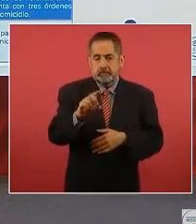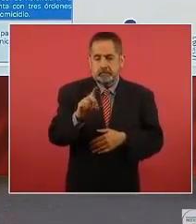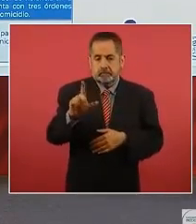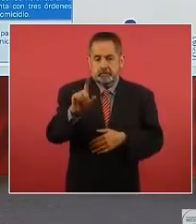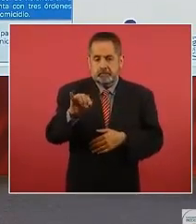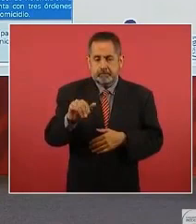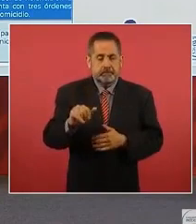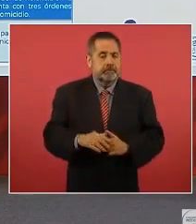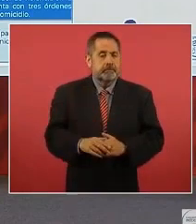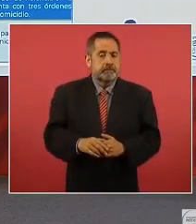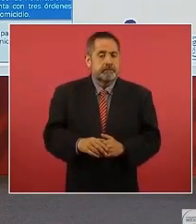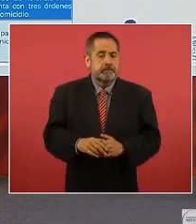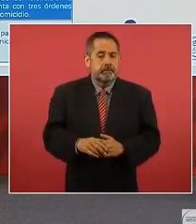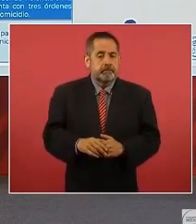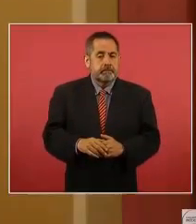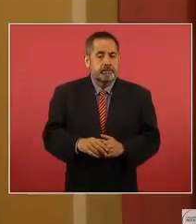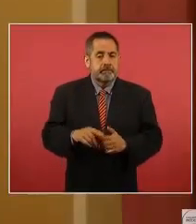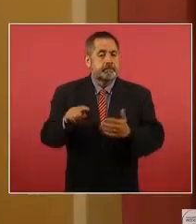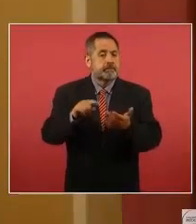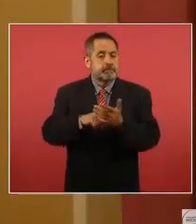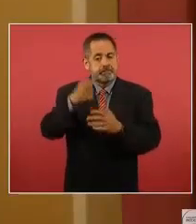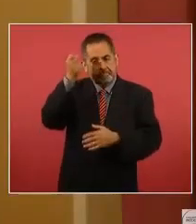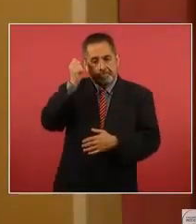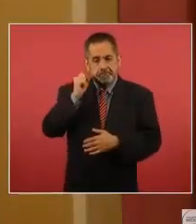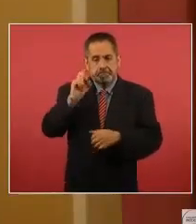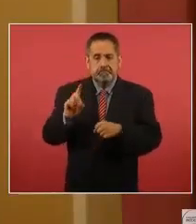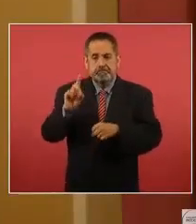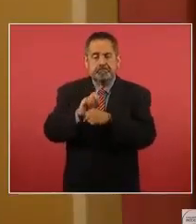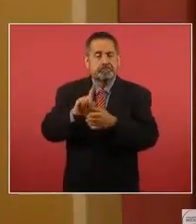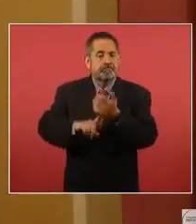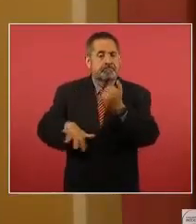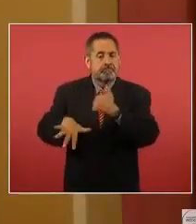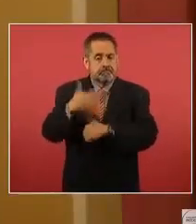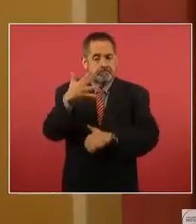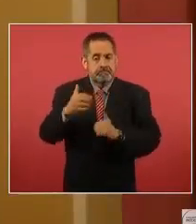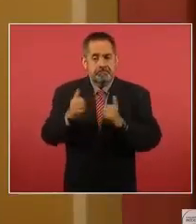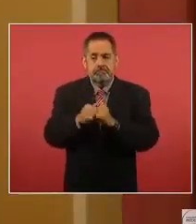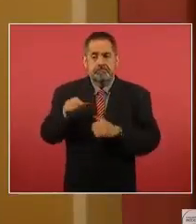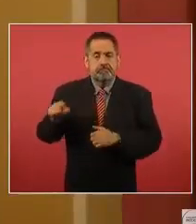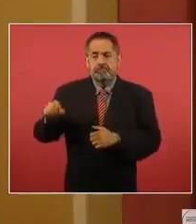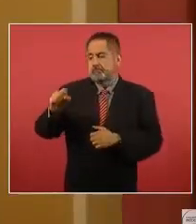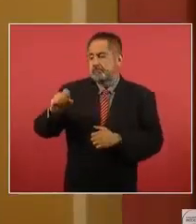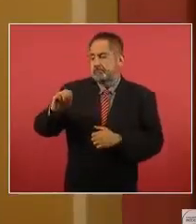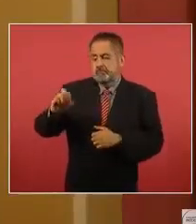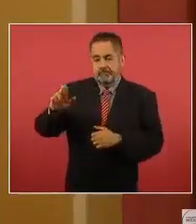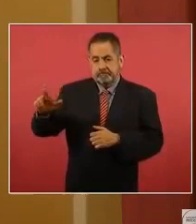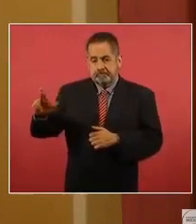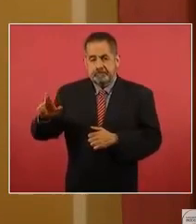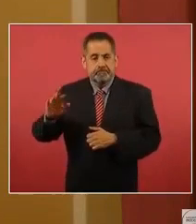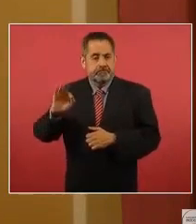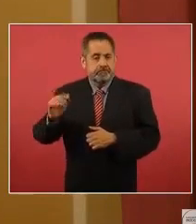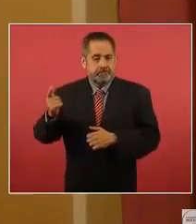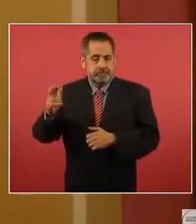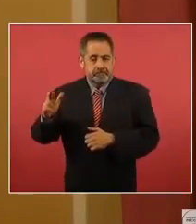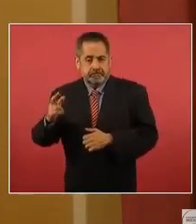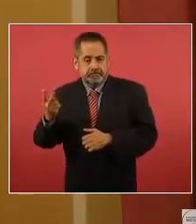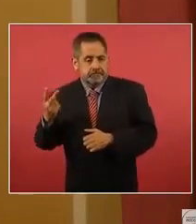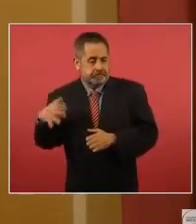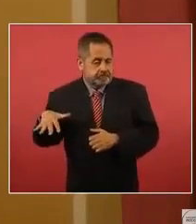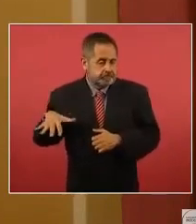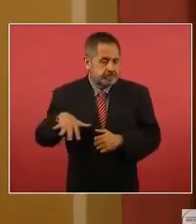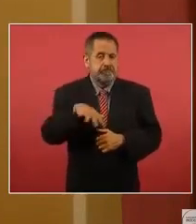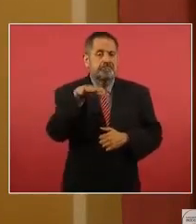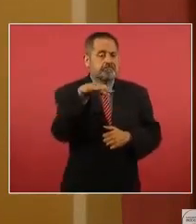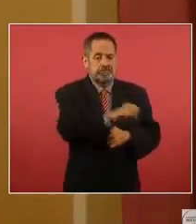en choix sinaloa el día 15 por parte de ese mar y la fiscalía general de la red pública también